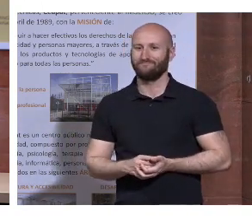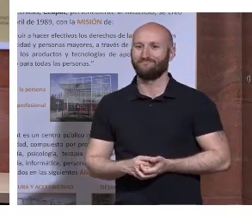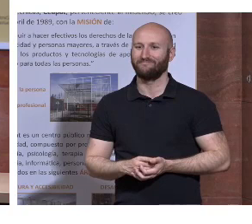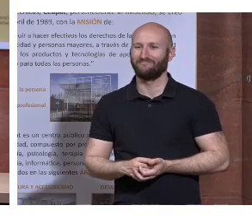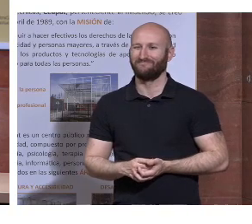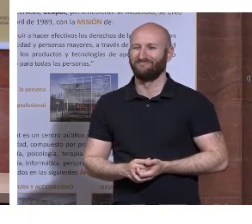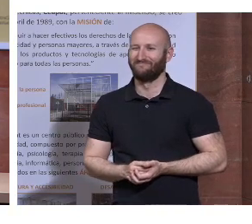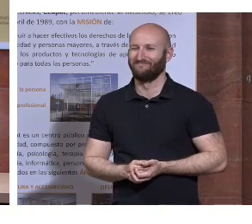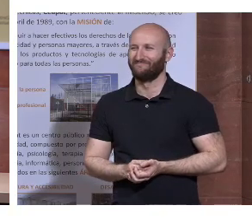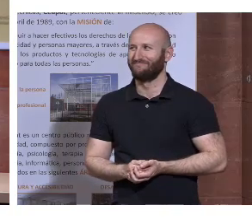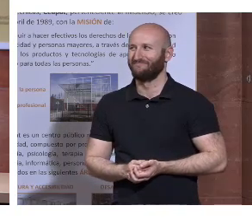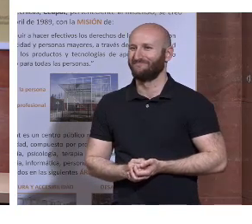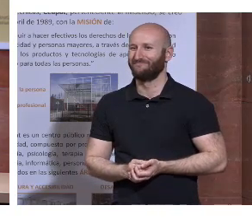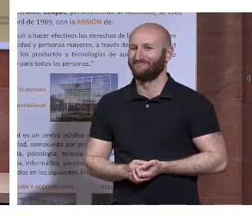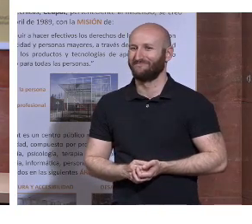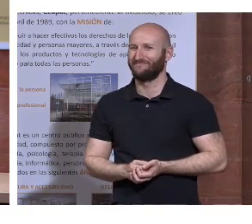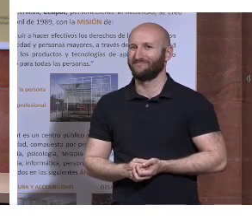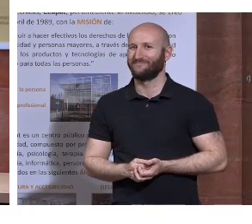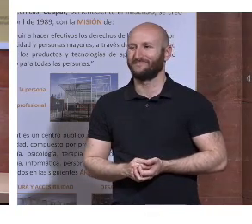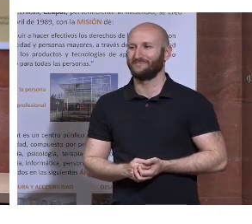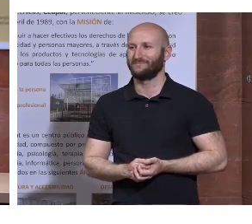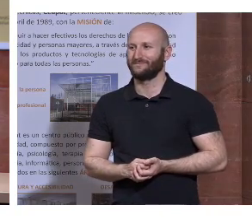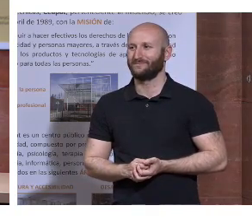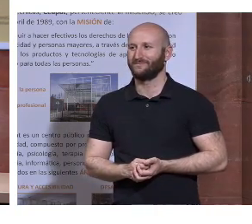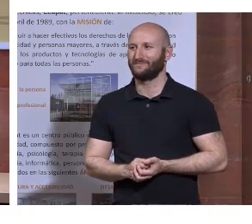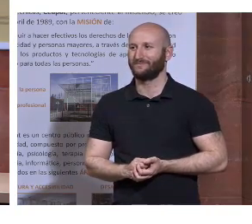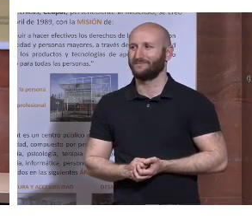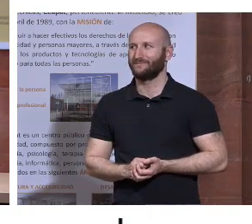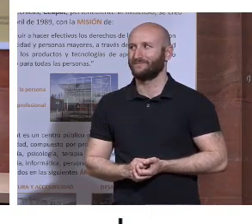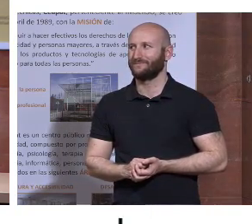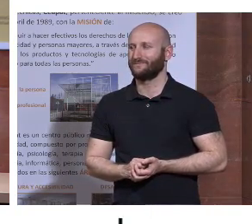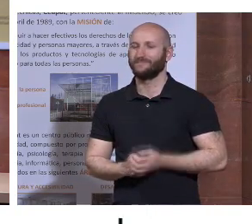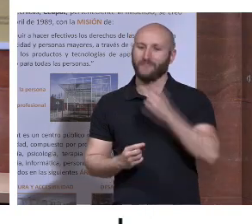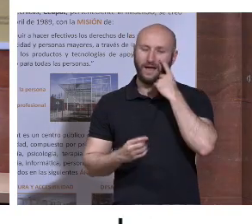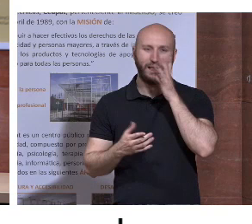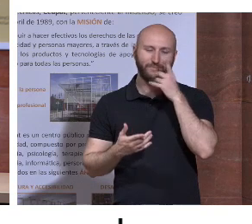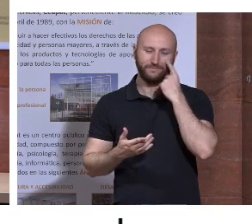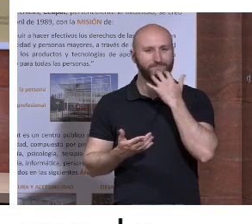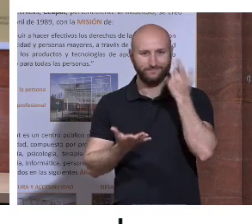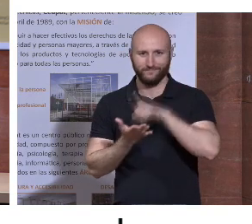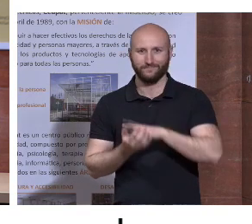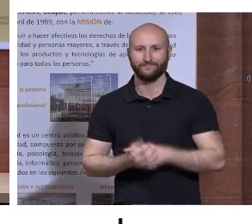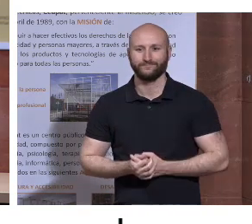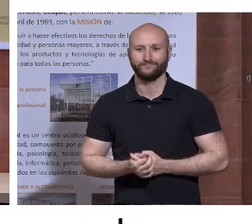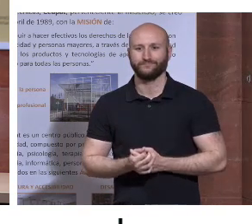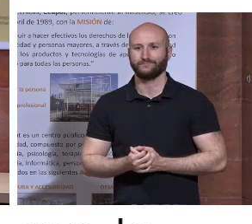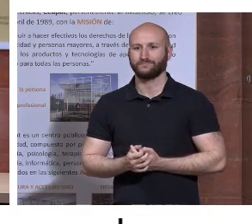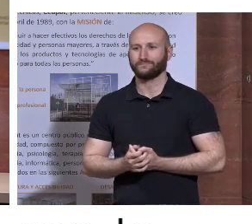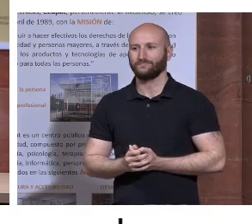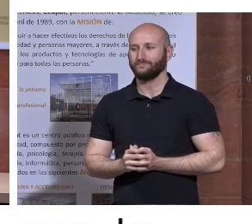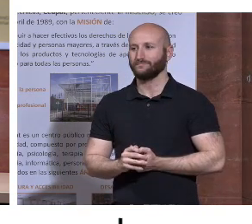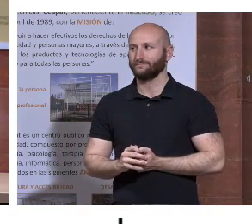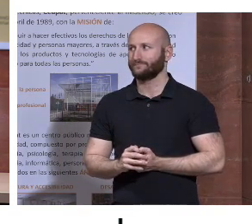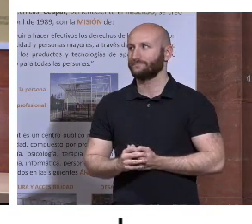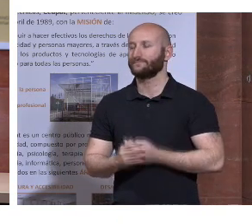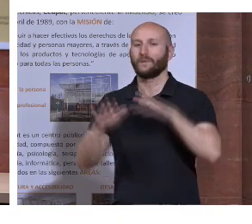¿Qué te he visto con la cara? ¡Ah! Vamos a hacerlo, vamos a acostar, pero tío, dime esto cuando quieras. ¡Para!